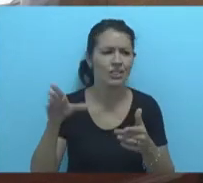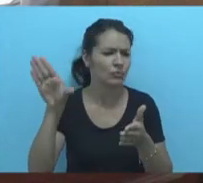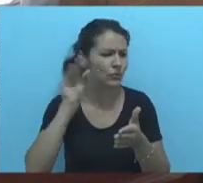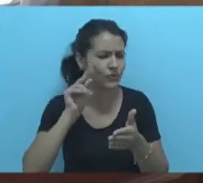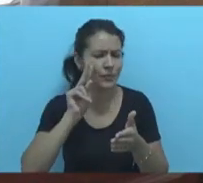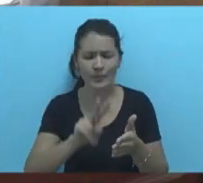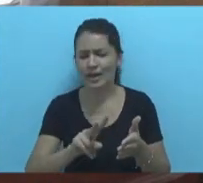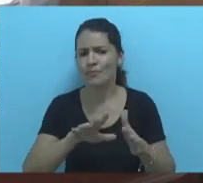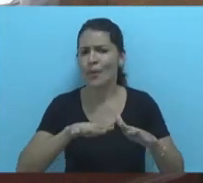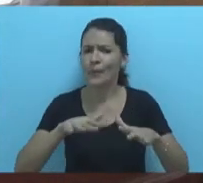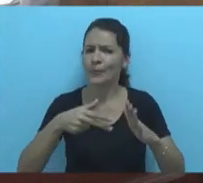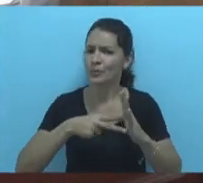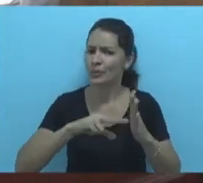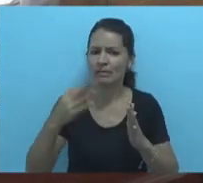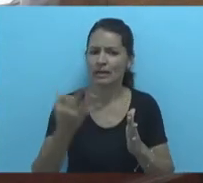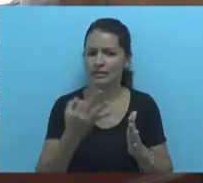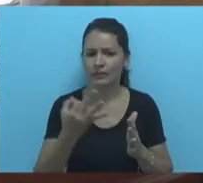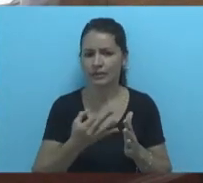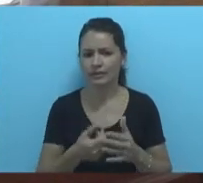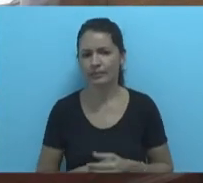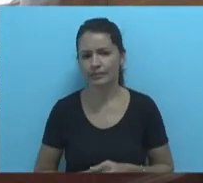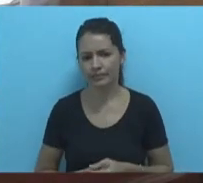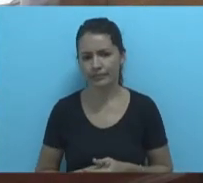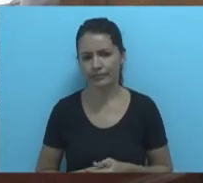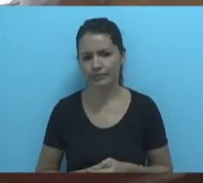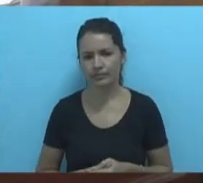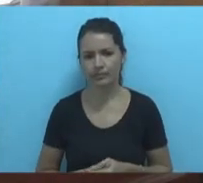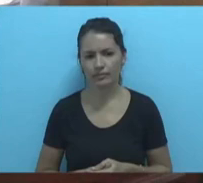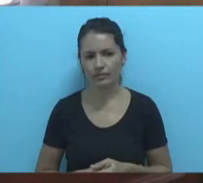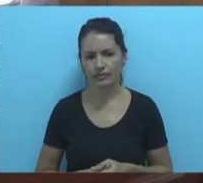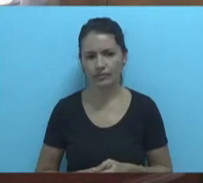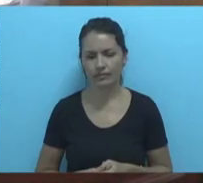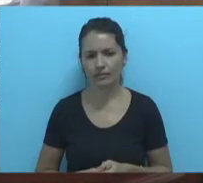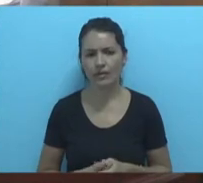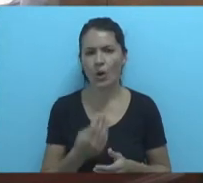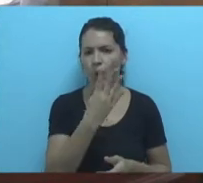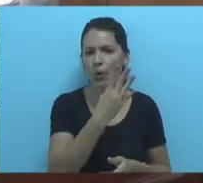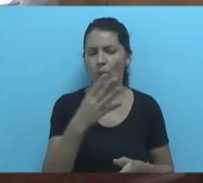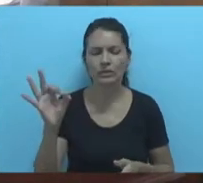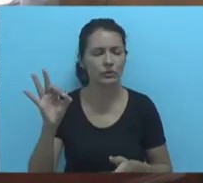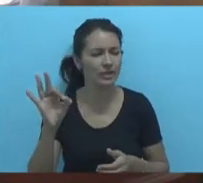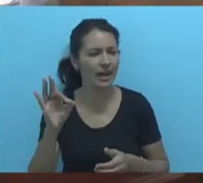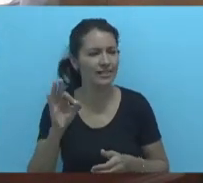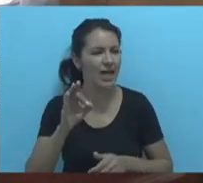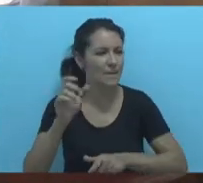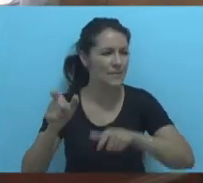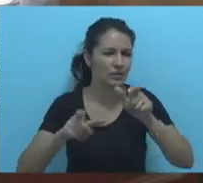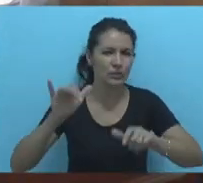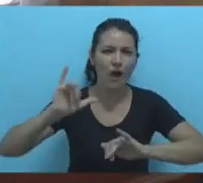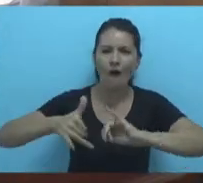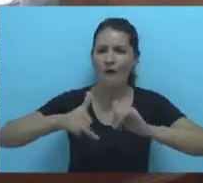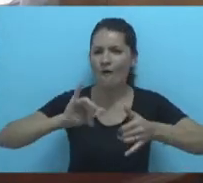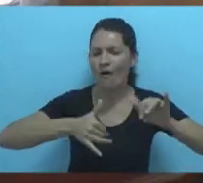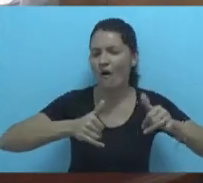con lo que antes hizo mención el diputado Martínez, que es la situación de 400 jóvenes de nuestra ciudad que son trabajadores